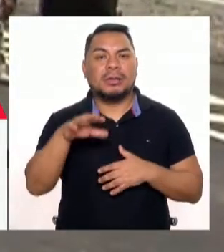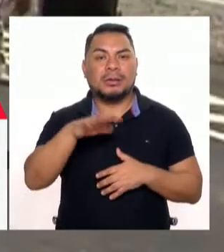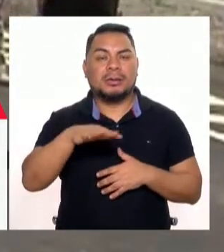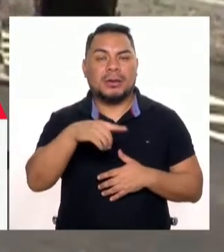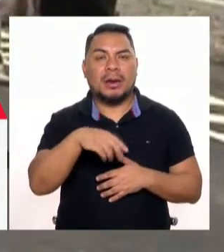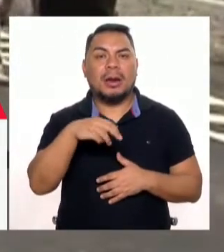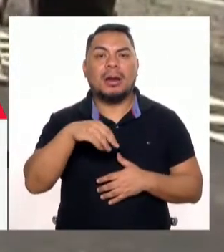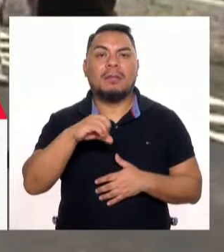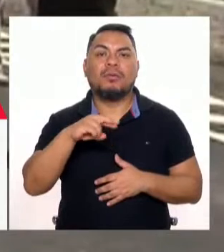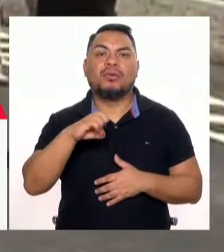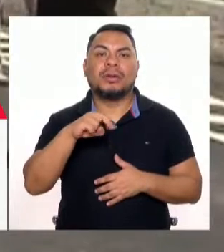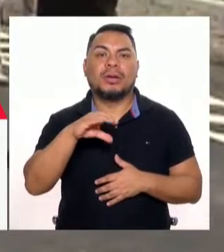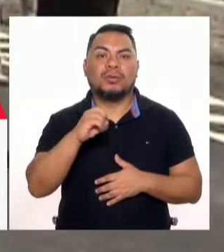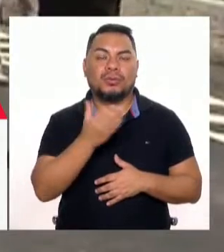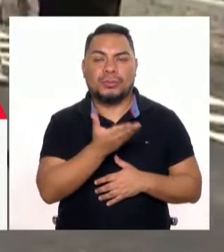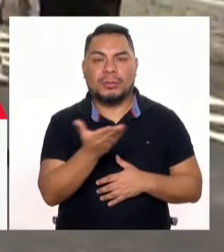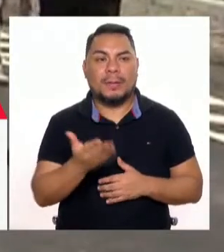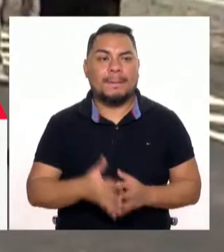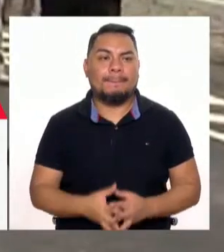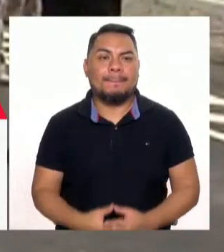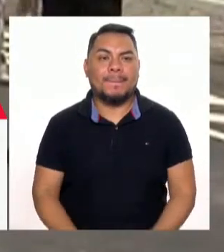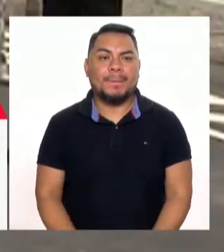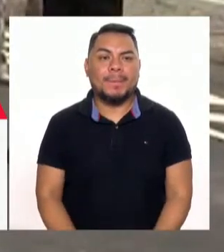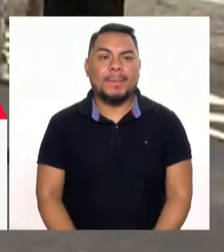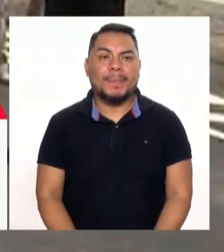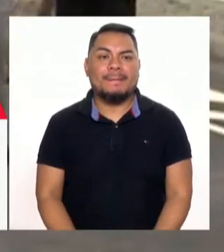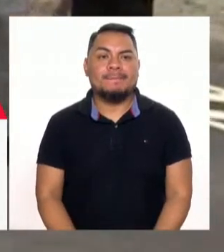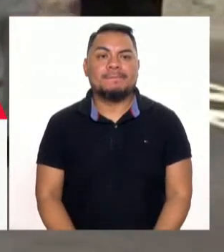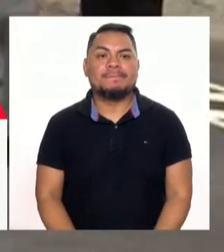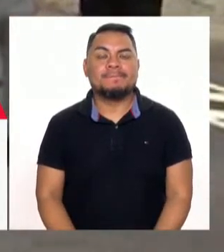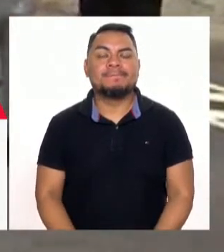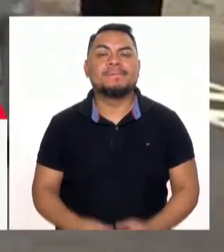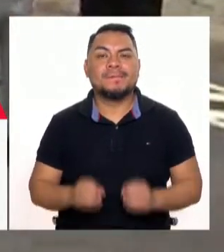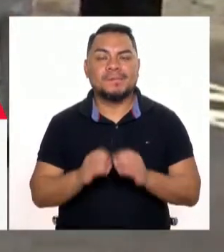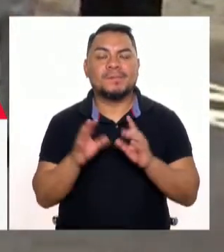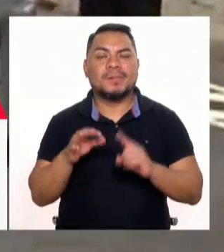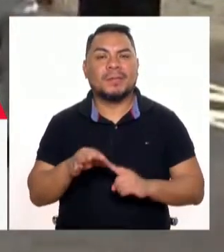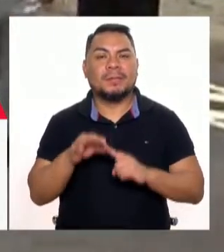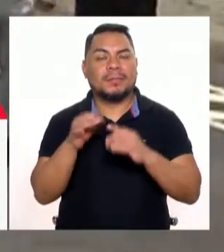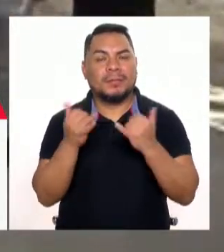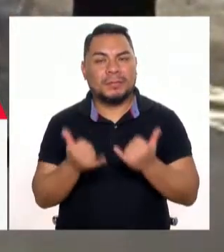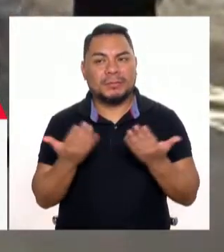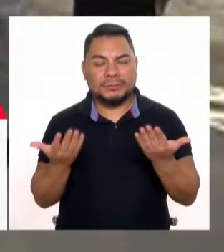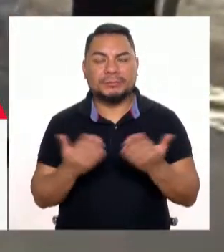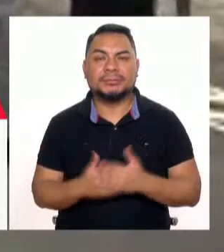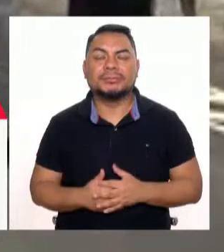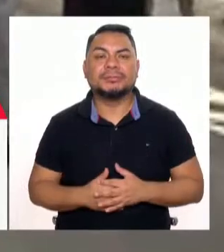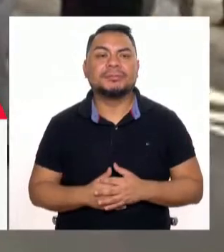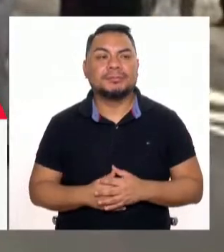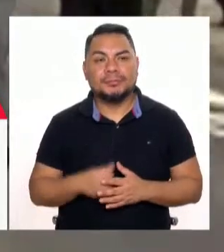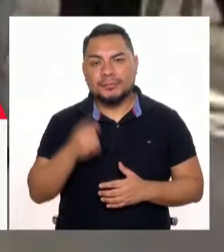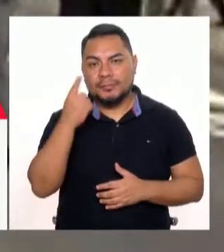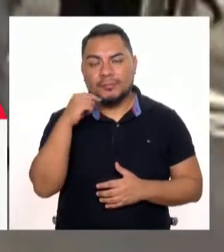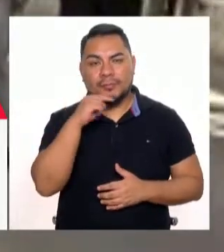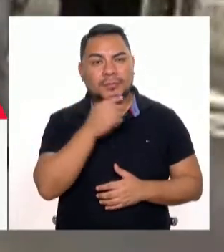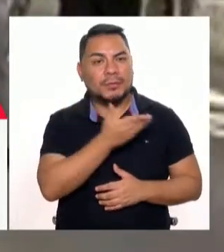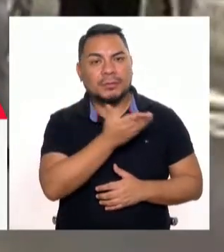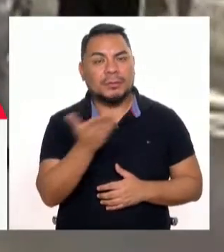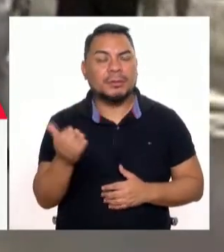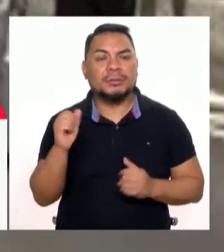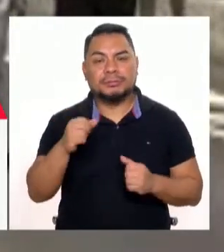Moreno exaltación fuerte de Palmas para él en este día especial señoras y señores